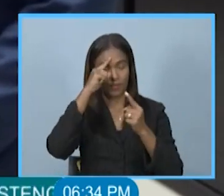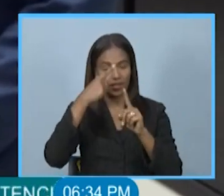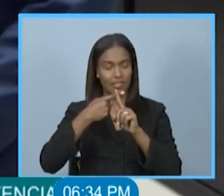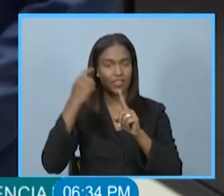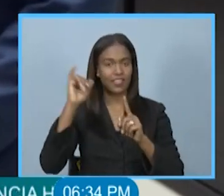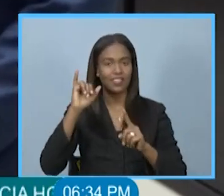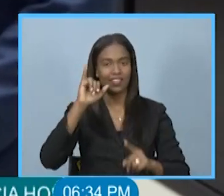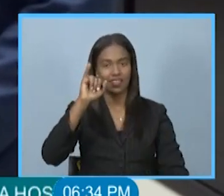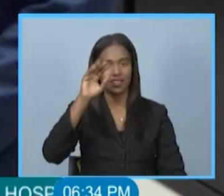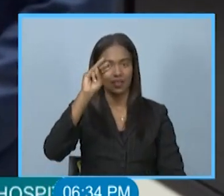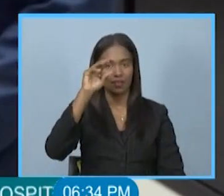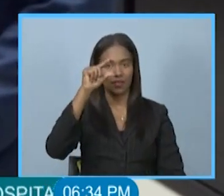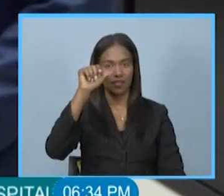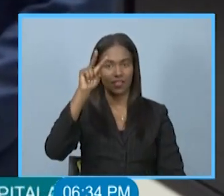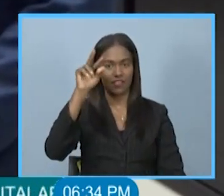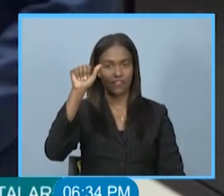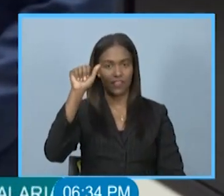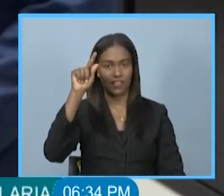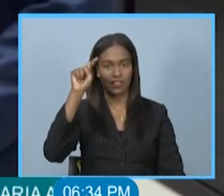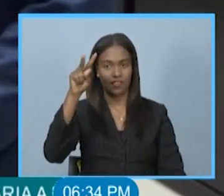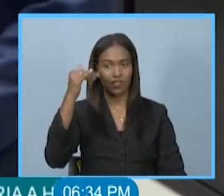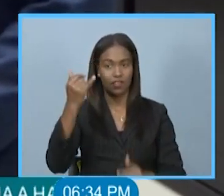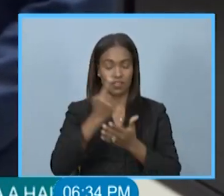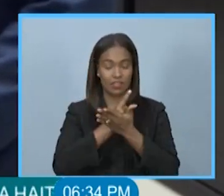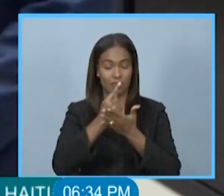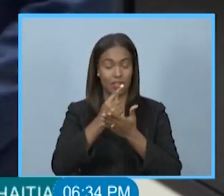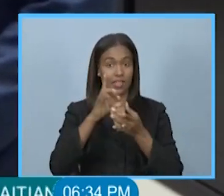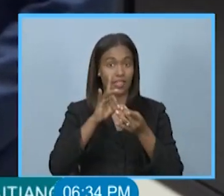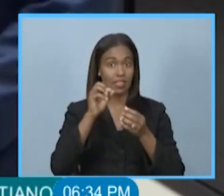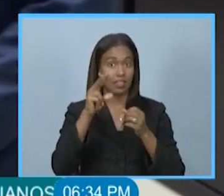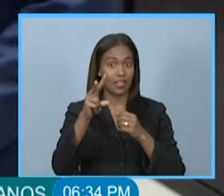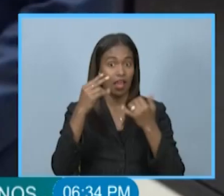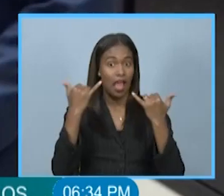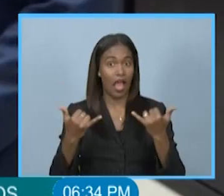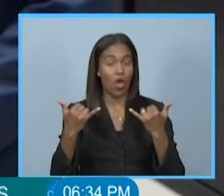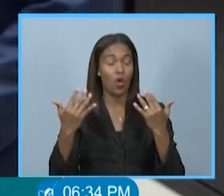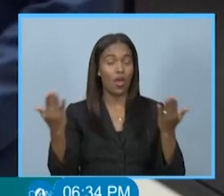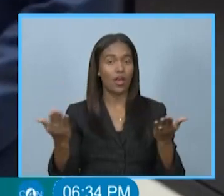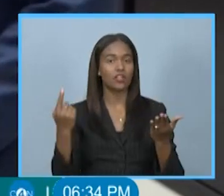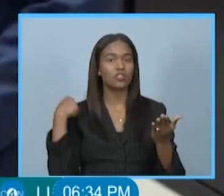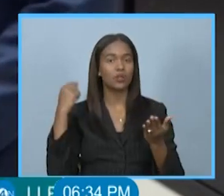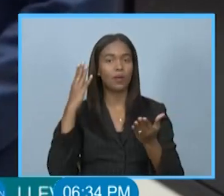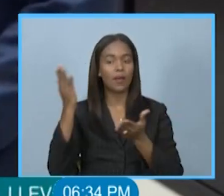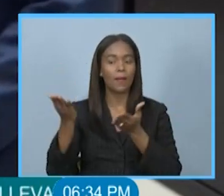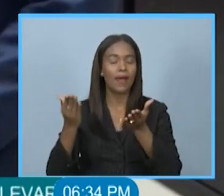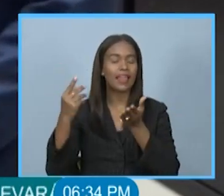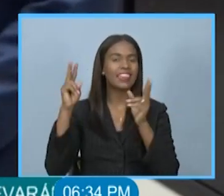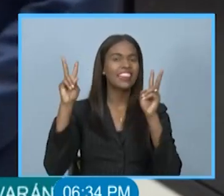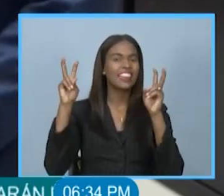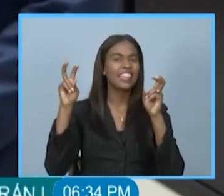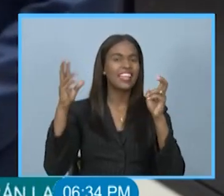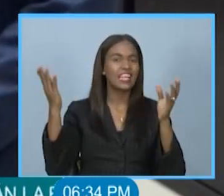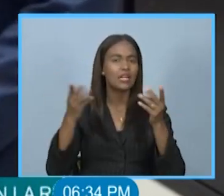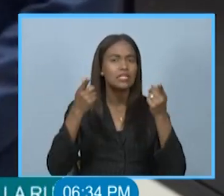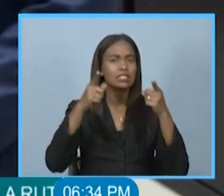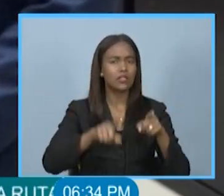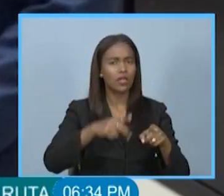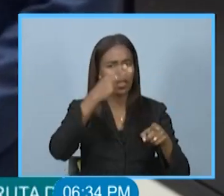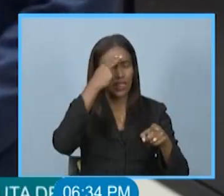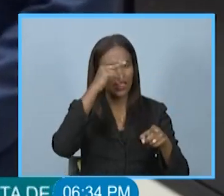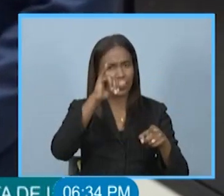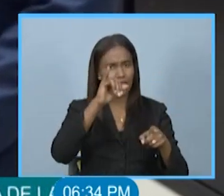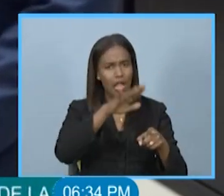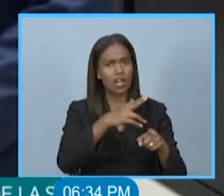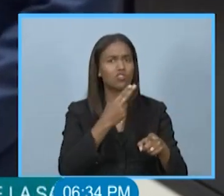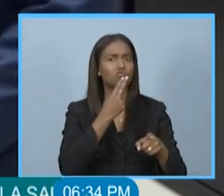te imaginativa TV en esta semana de la televisión en esos momentos pues vamos a tratar el tema de el caso de Haití